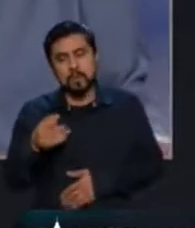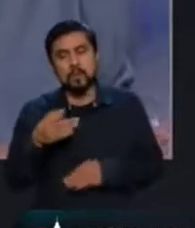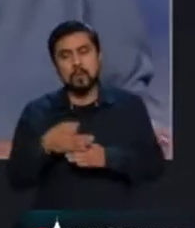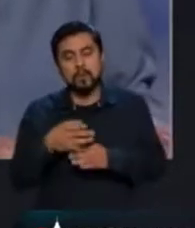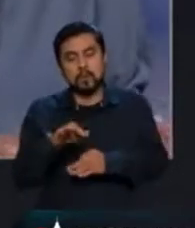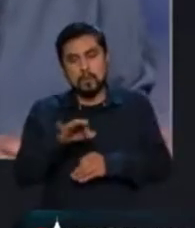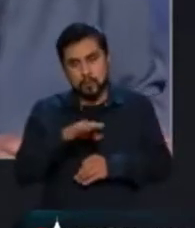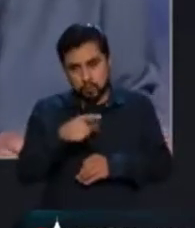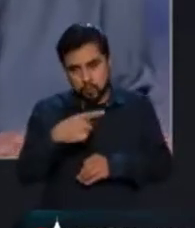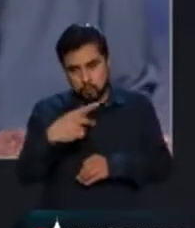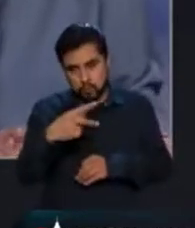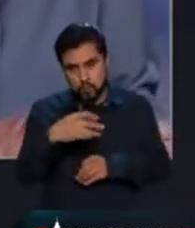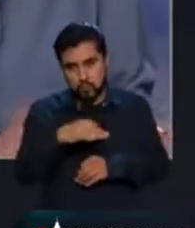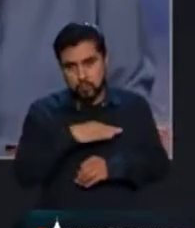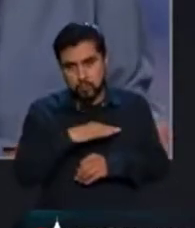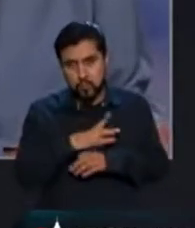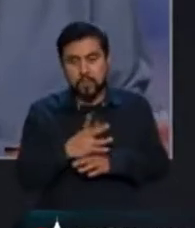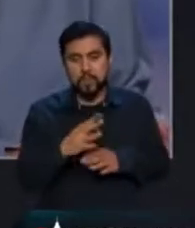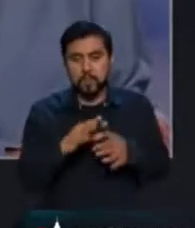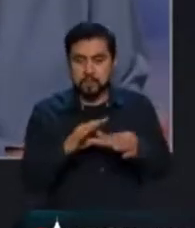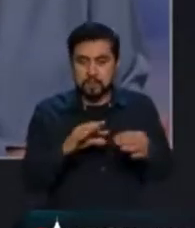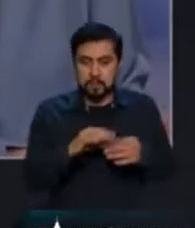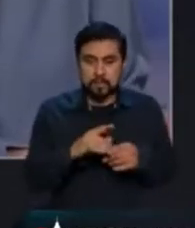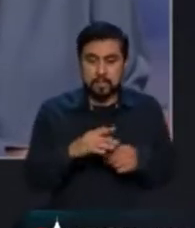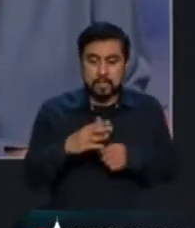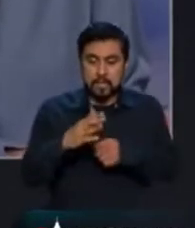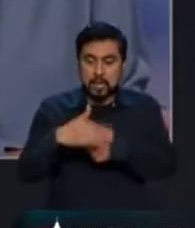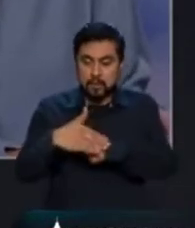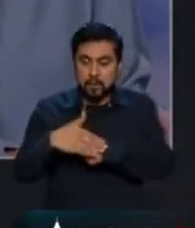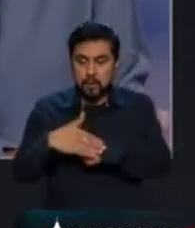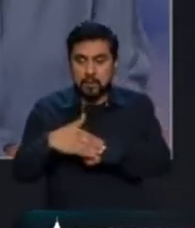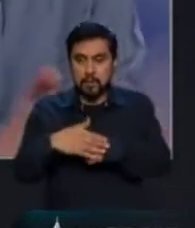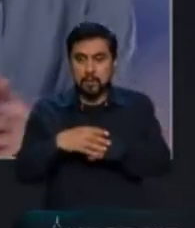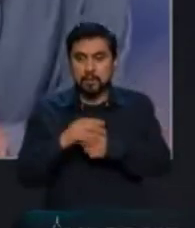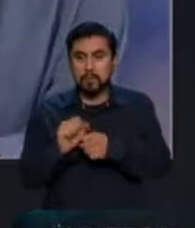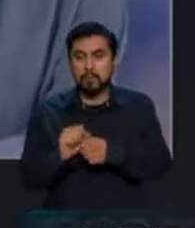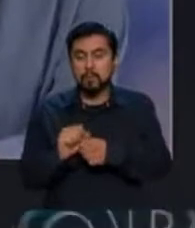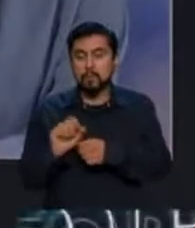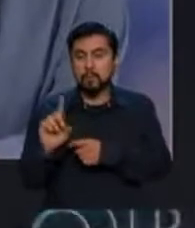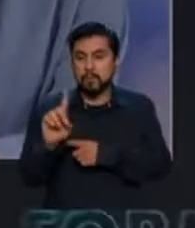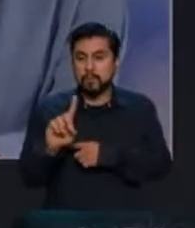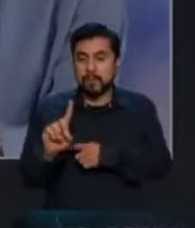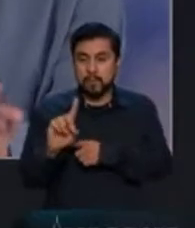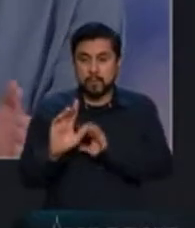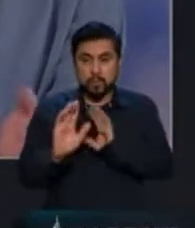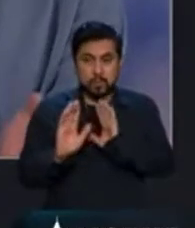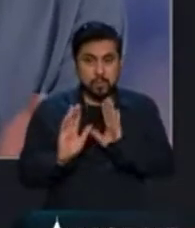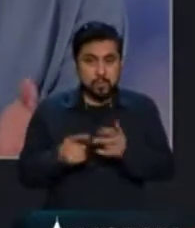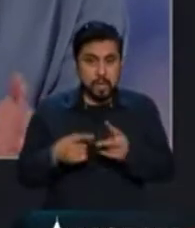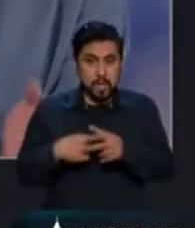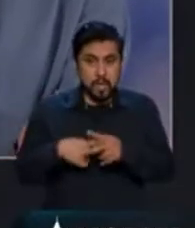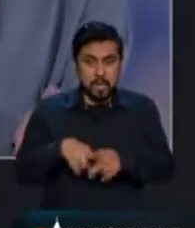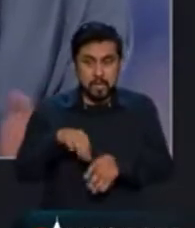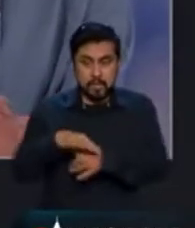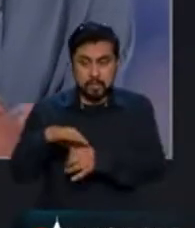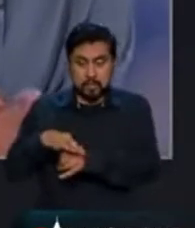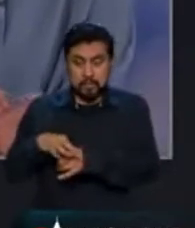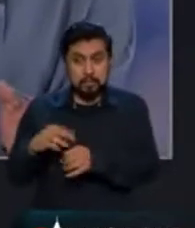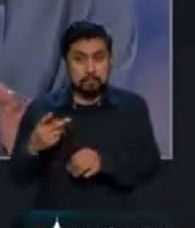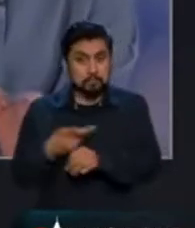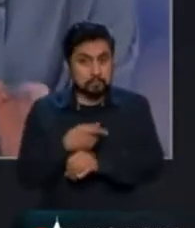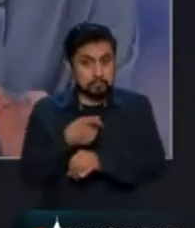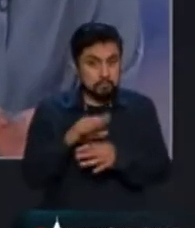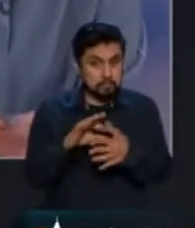la radiografía electoral que se viene de cara al próximo domingo, ya es el próximo domingo, y pareciera